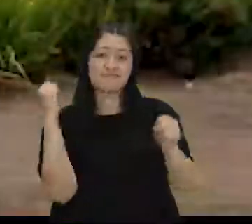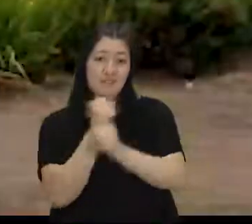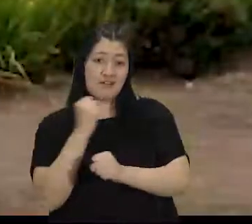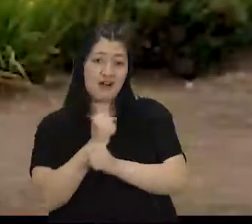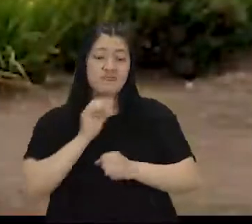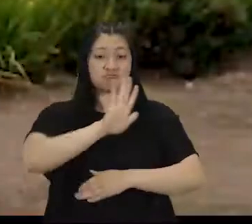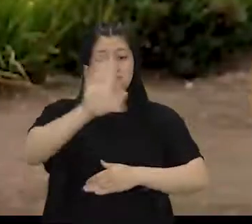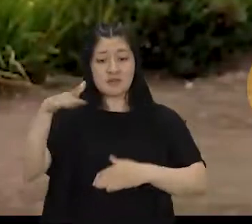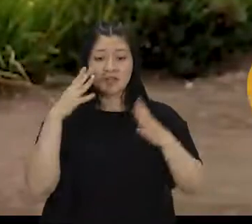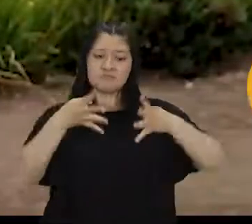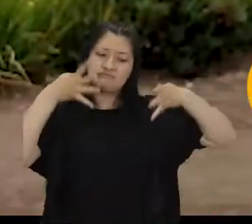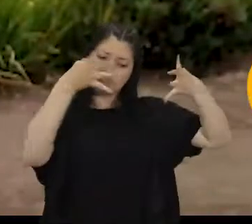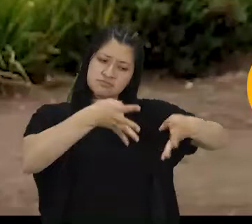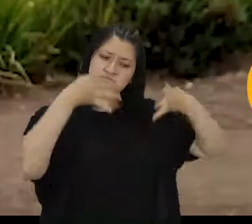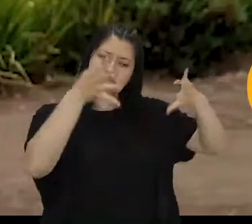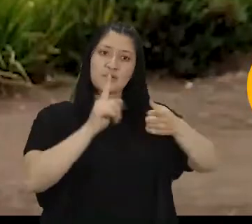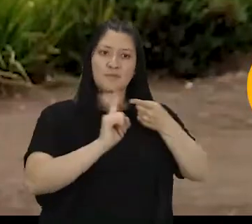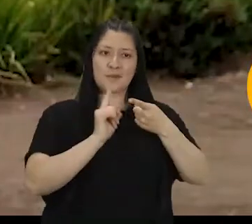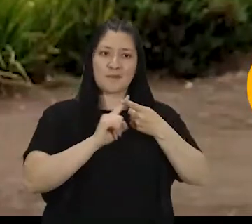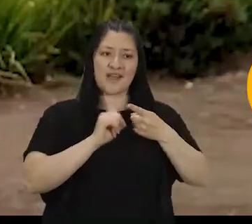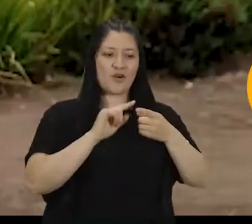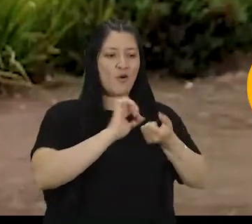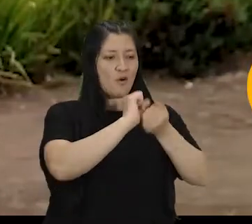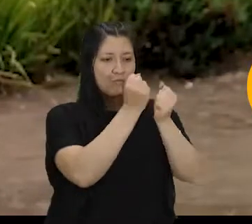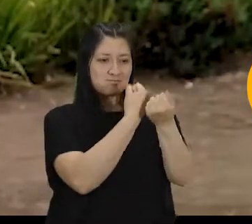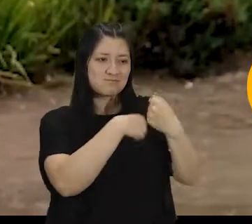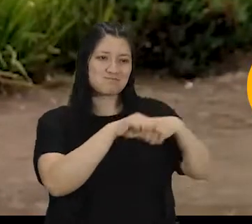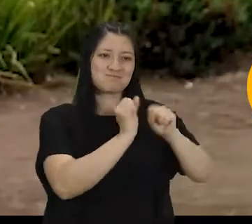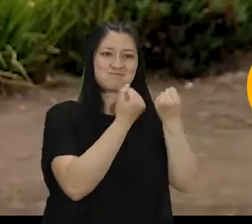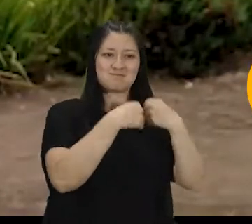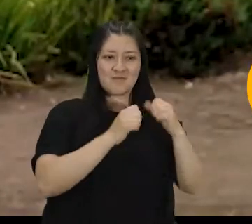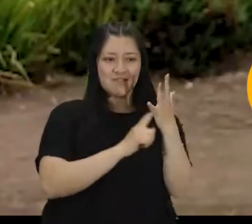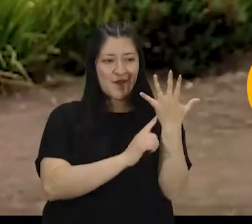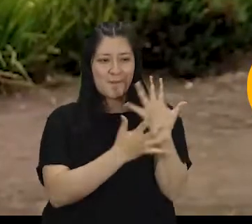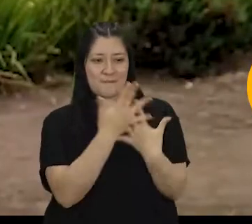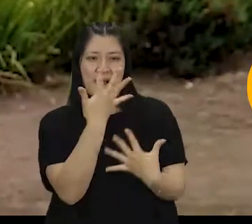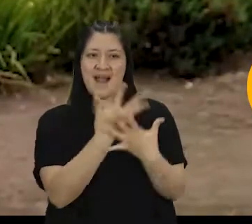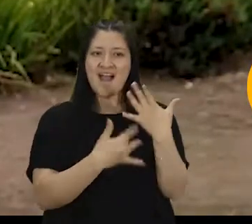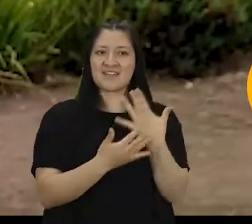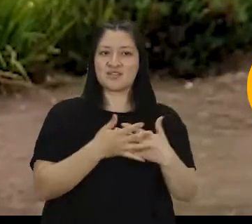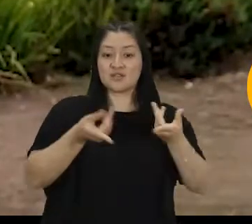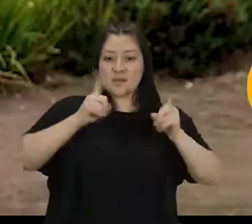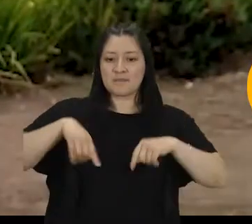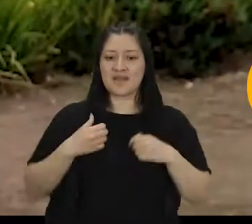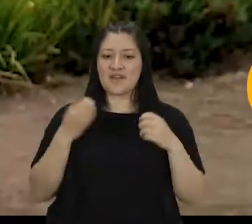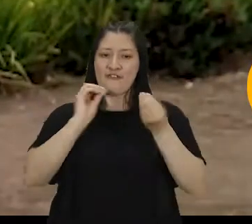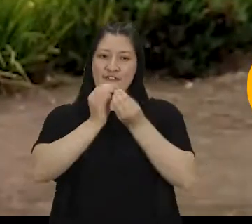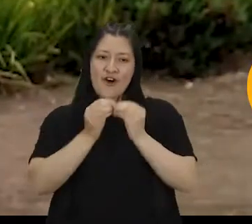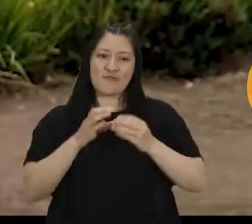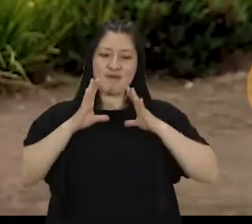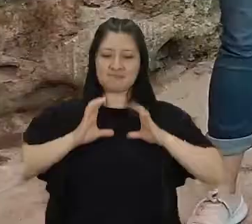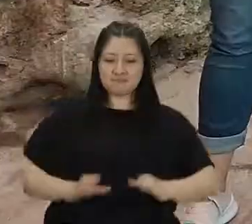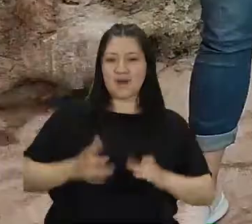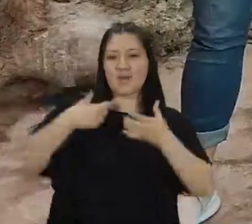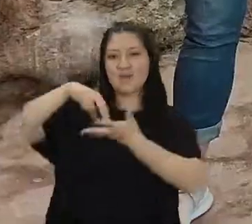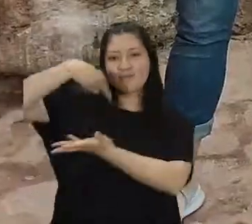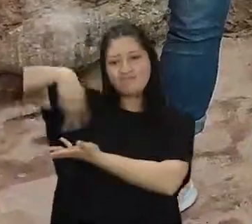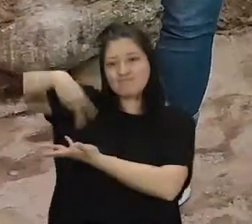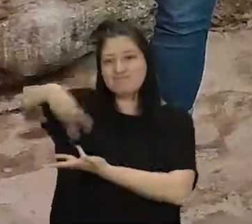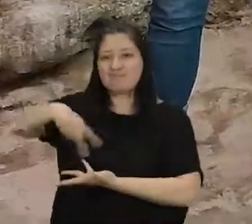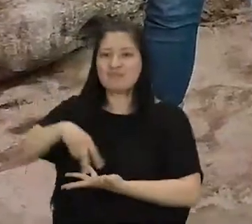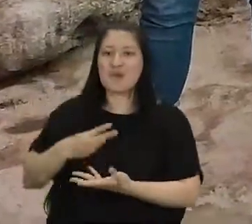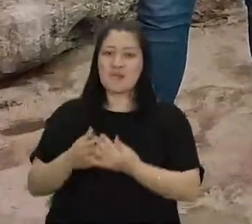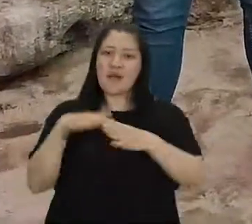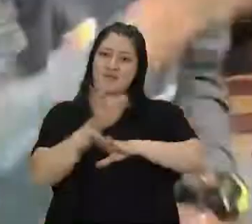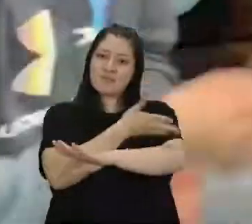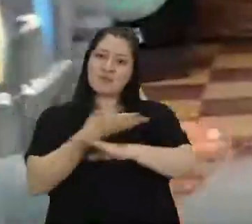Haciendo un trabajo enseñándoles a los chicos motricidad, haciendo un trabajo de coordinación, un